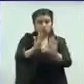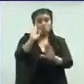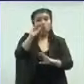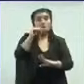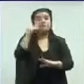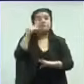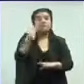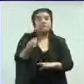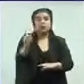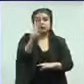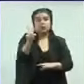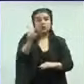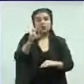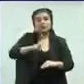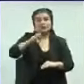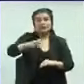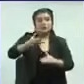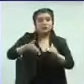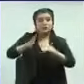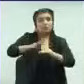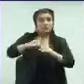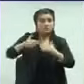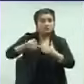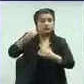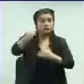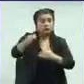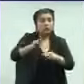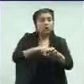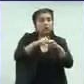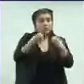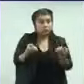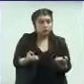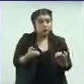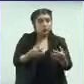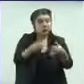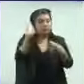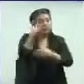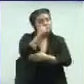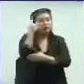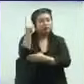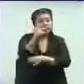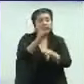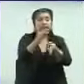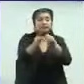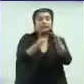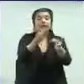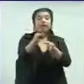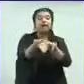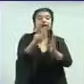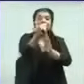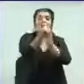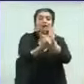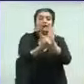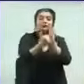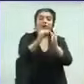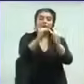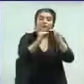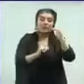no necesitamos en adelante. Esto ayuda de manera importante a explicar estas